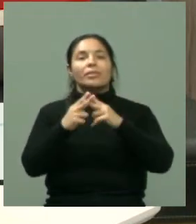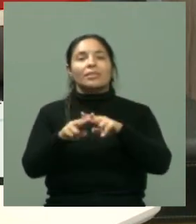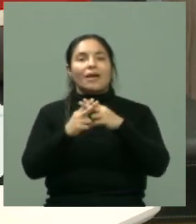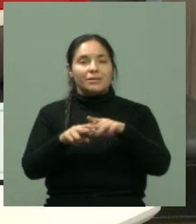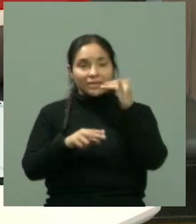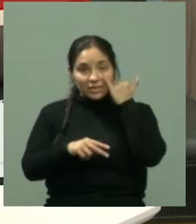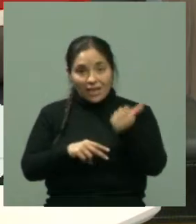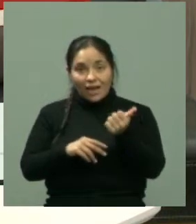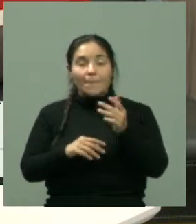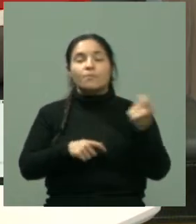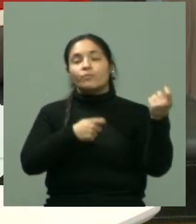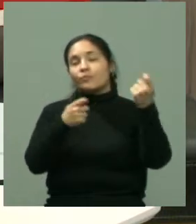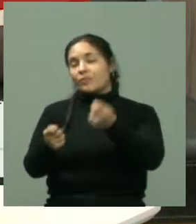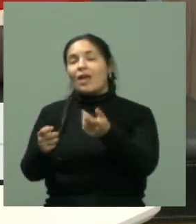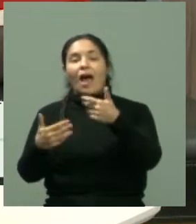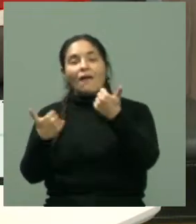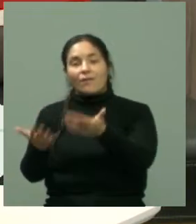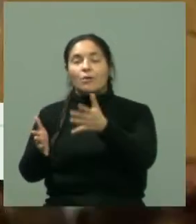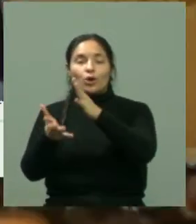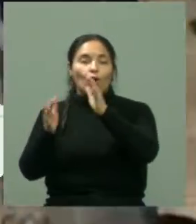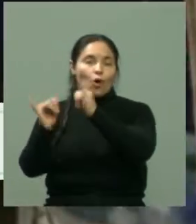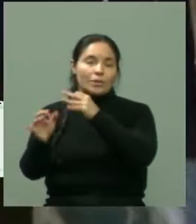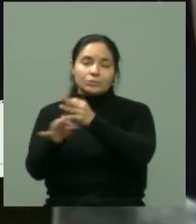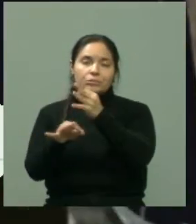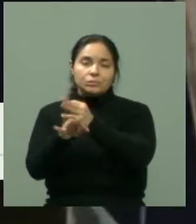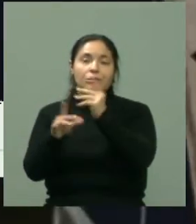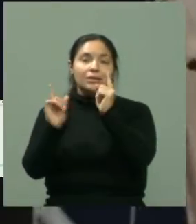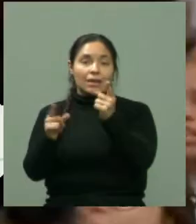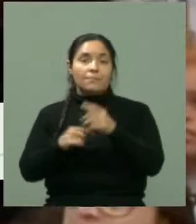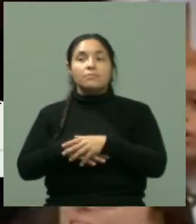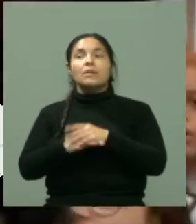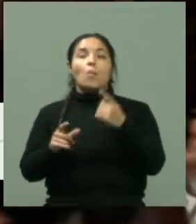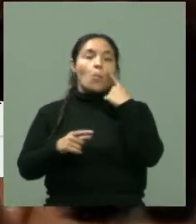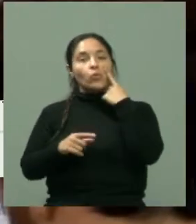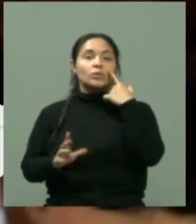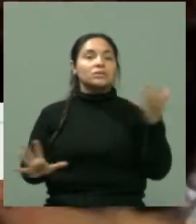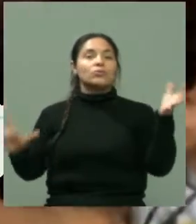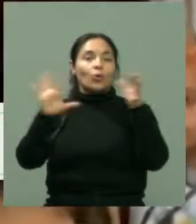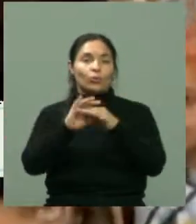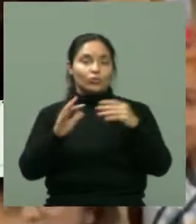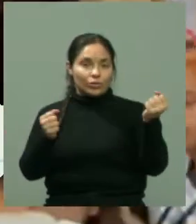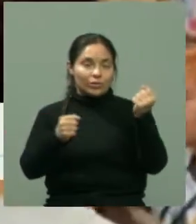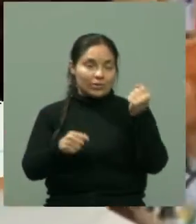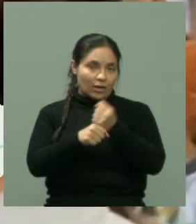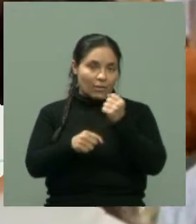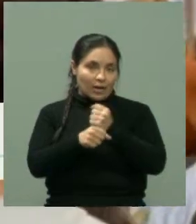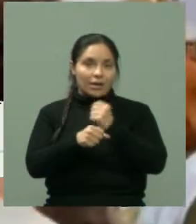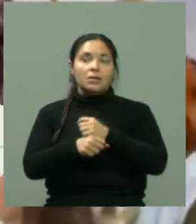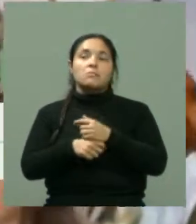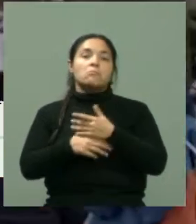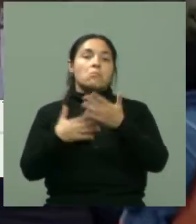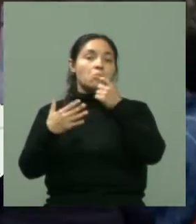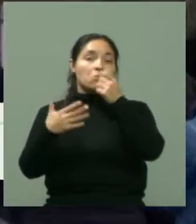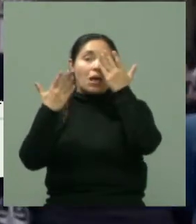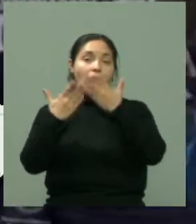desde jóvenes hacia jóvenes, y también de distintas acciones que hemos tenido con algunos municipios. Entonces es siempre estar abierto al decir, bueno, estamos